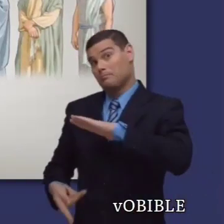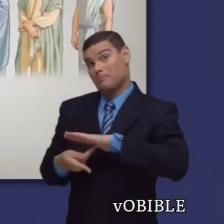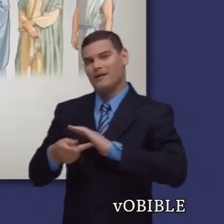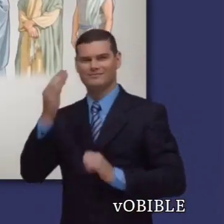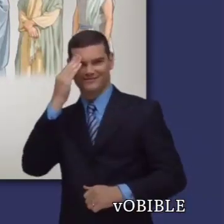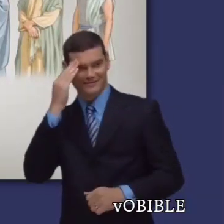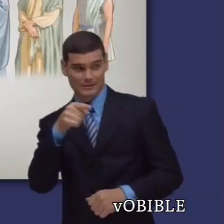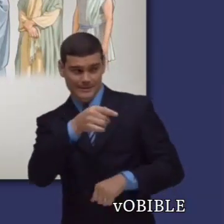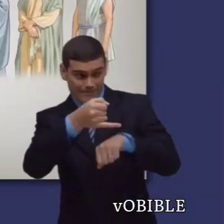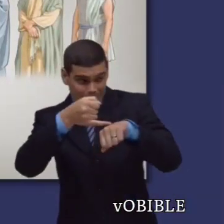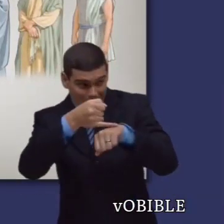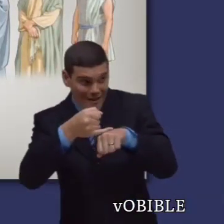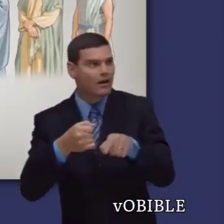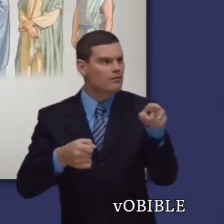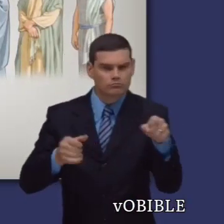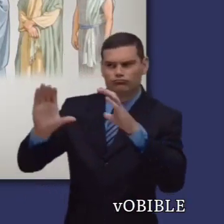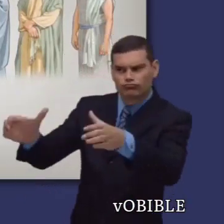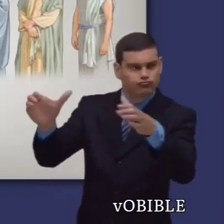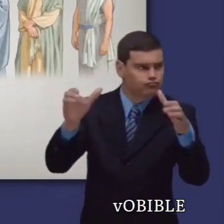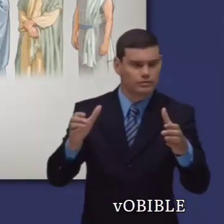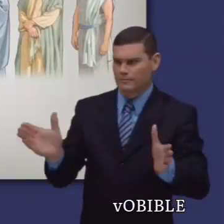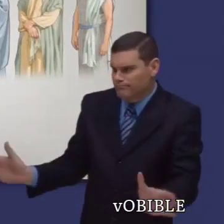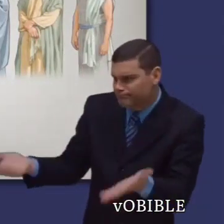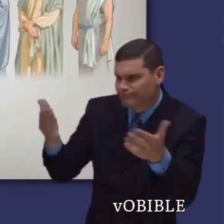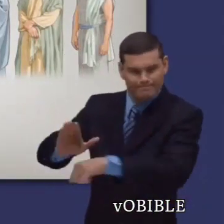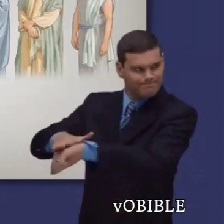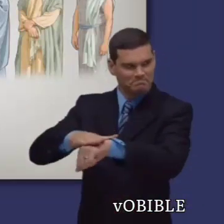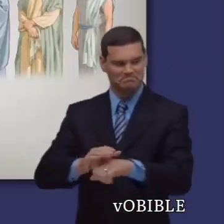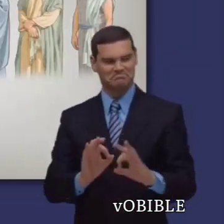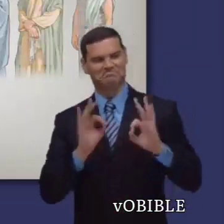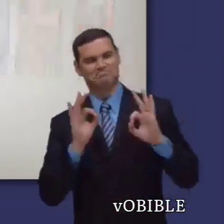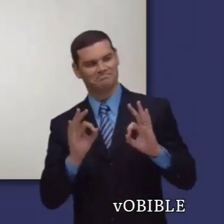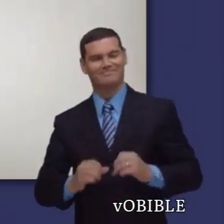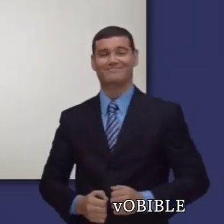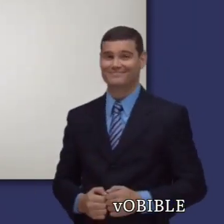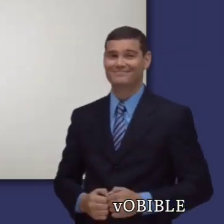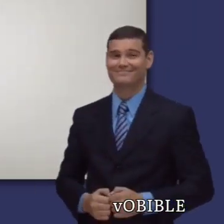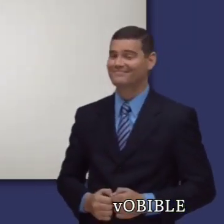buen organizador. Pablo estaba seguro de que Tito haría un buen trabajo en Creta.